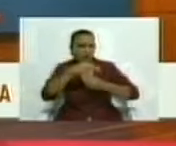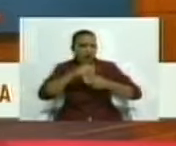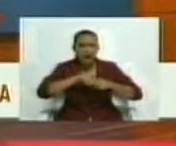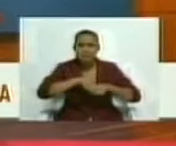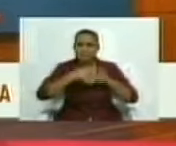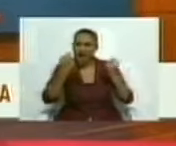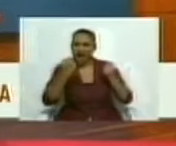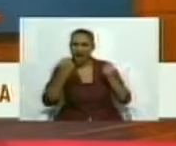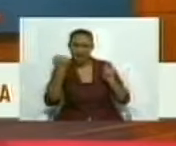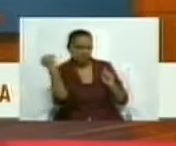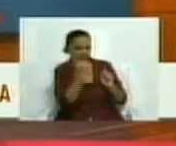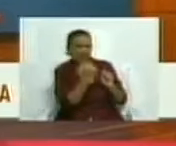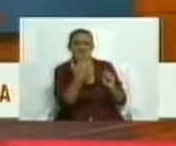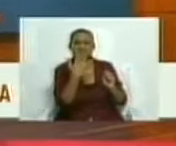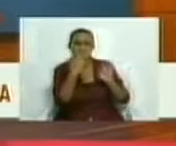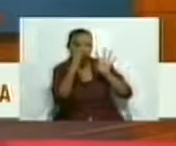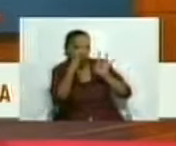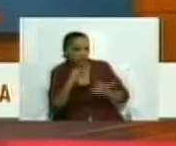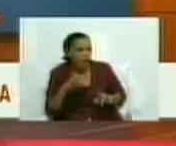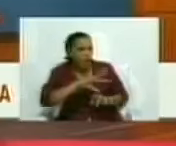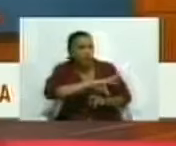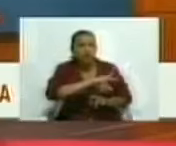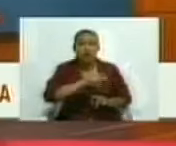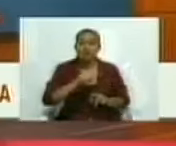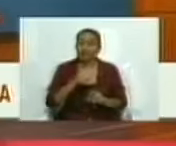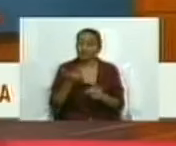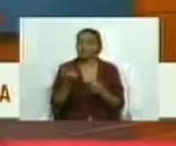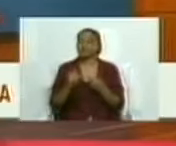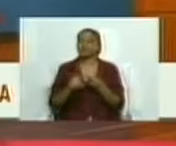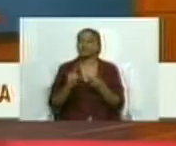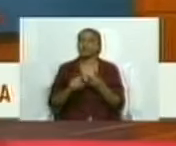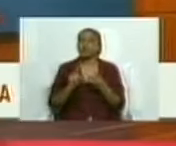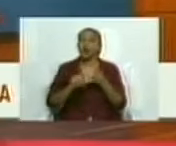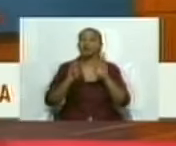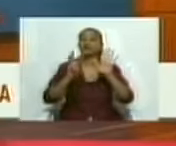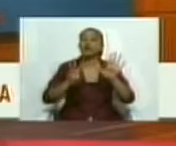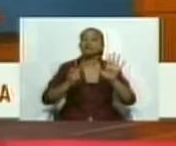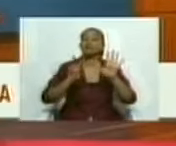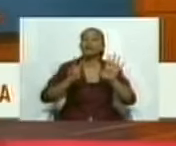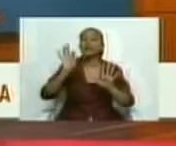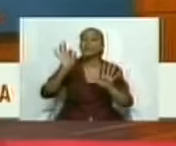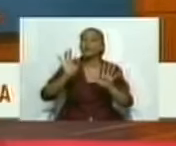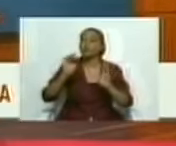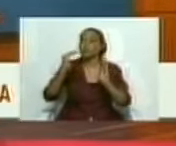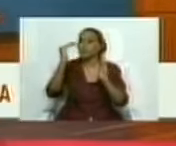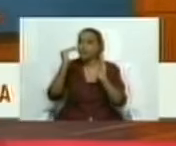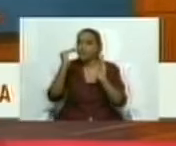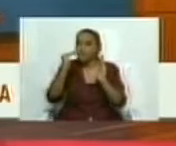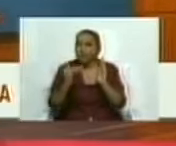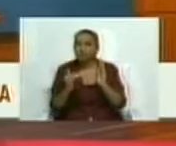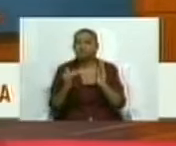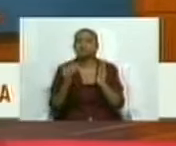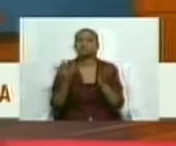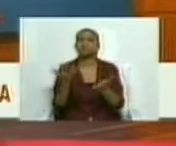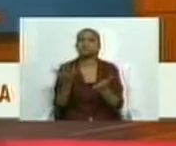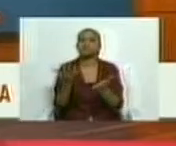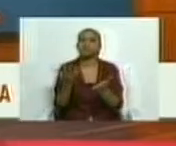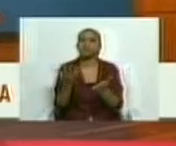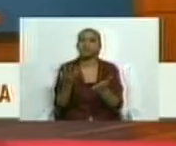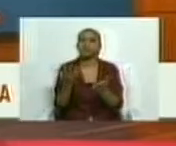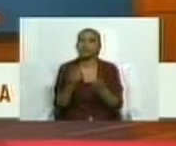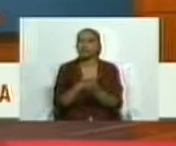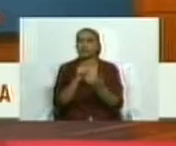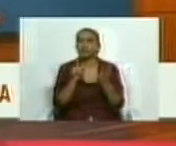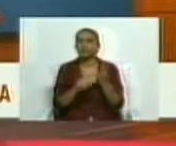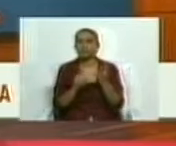domicilios calificados han en un 8 7% los hurtos calificados han disminuido en